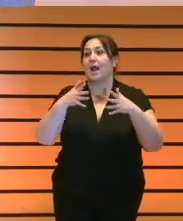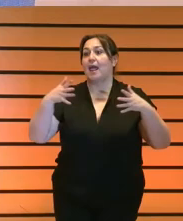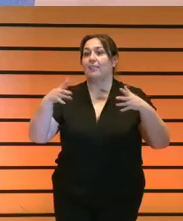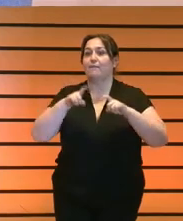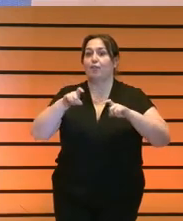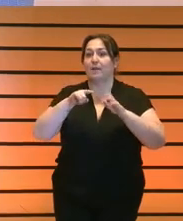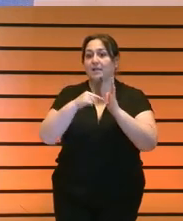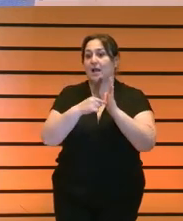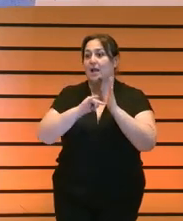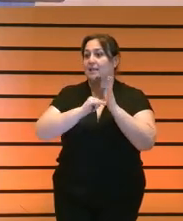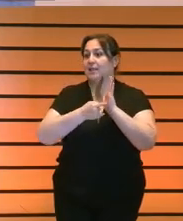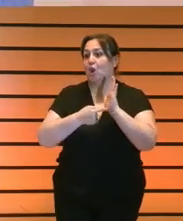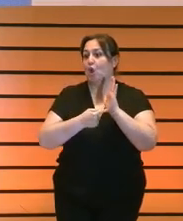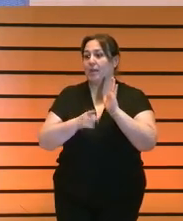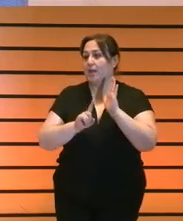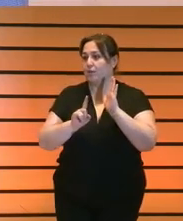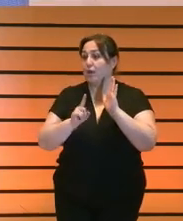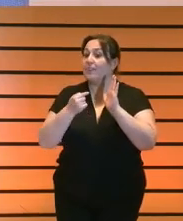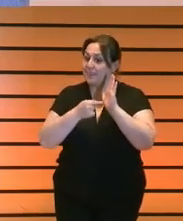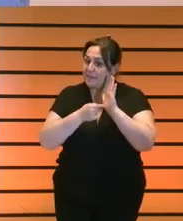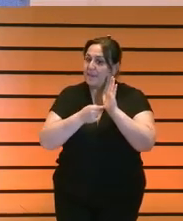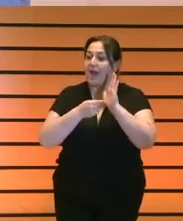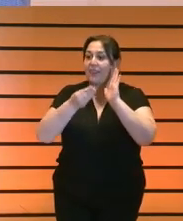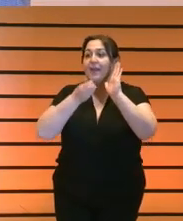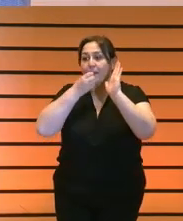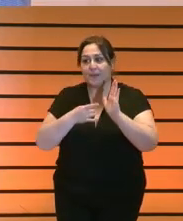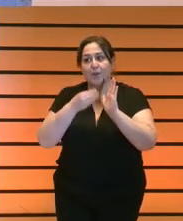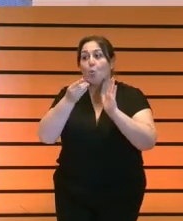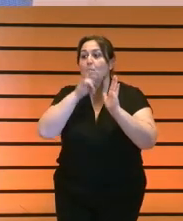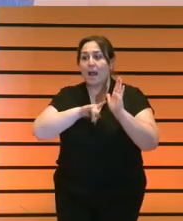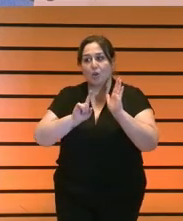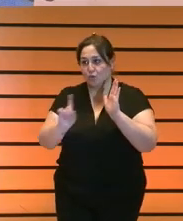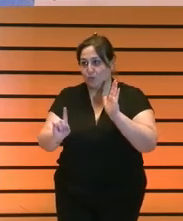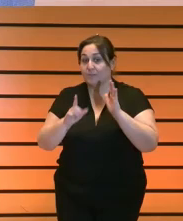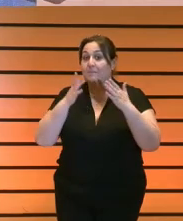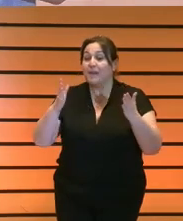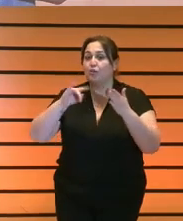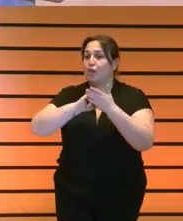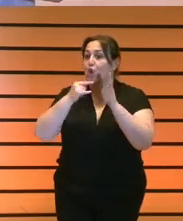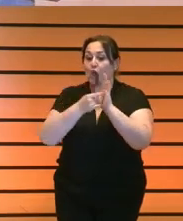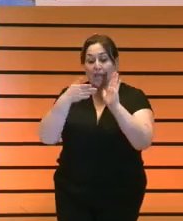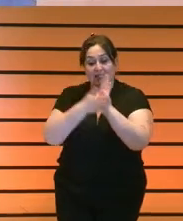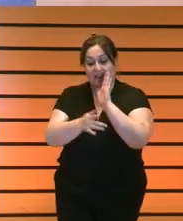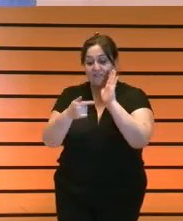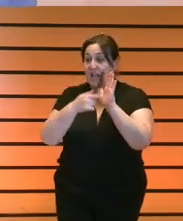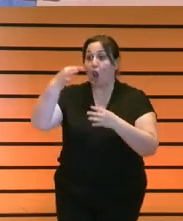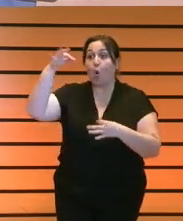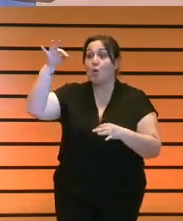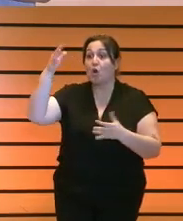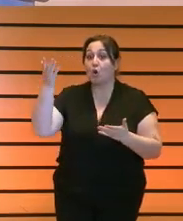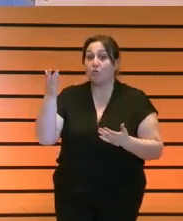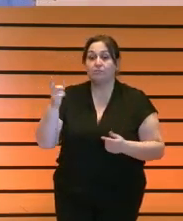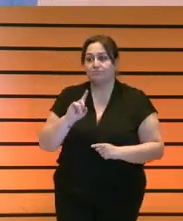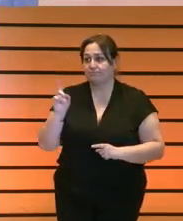o sea, no hagas el mal, haz el bien, ¿no? Pero claro, la tecnología no es lo único. Cuando hablamos de